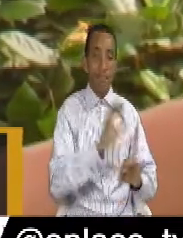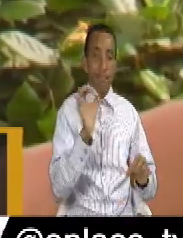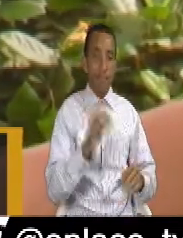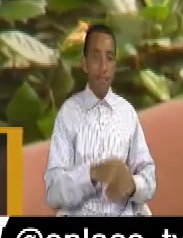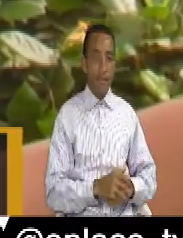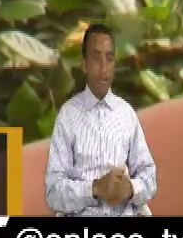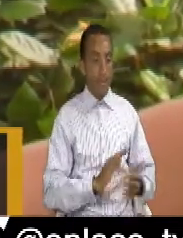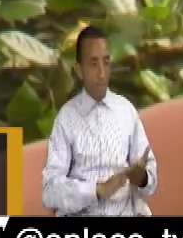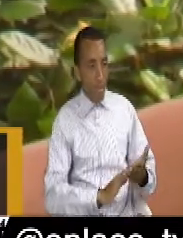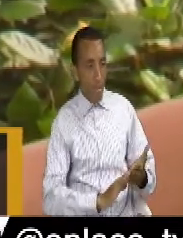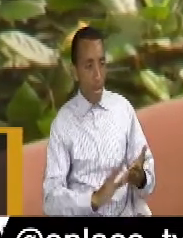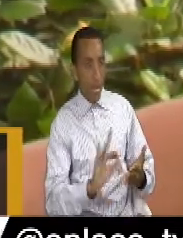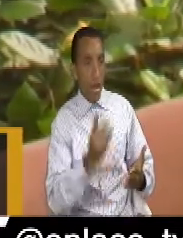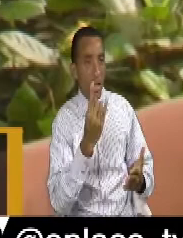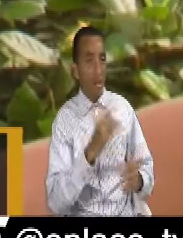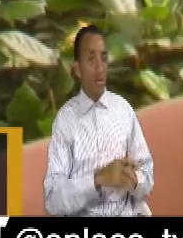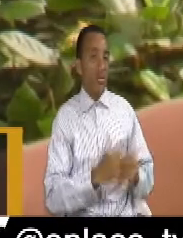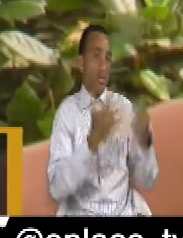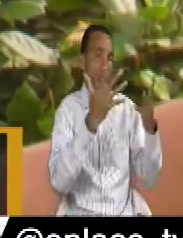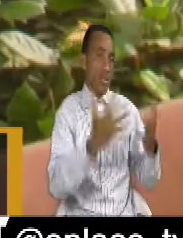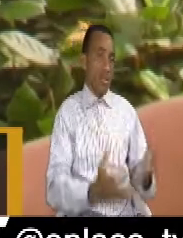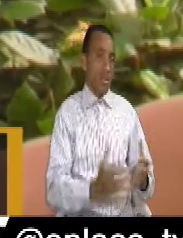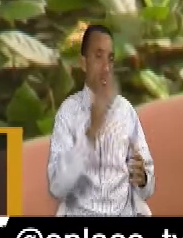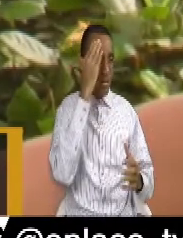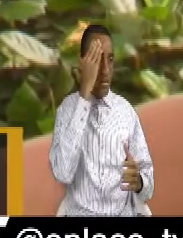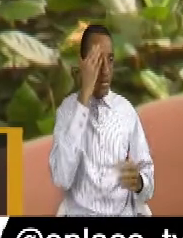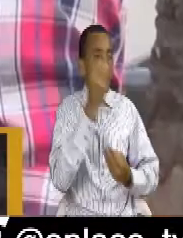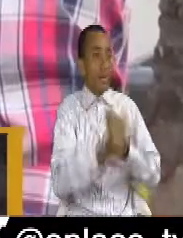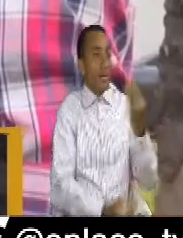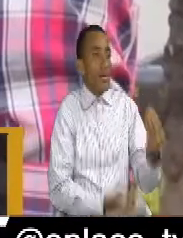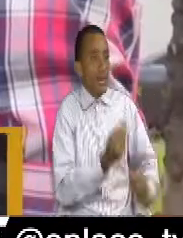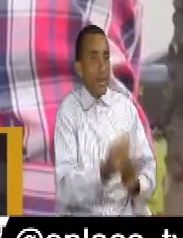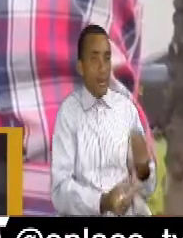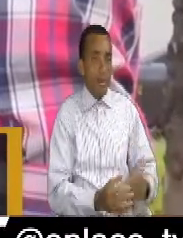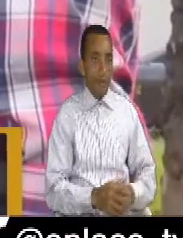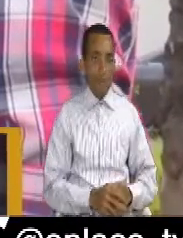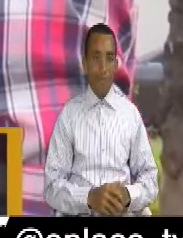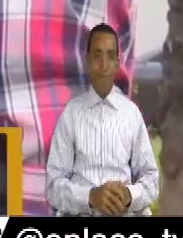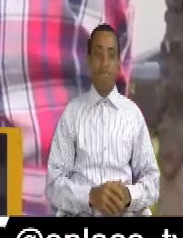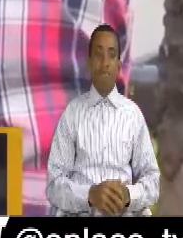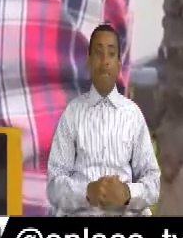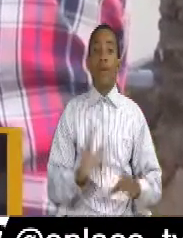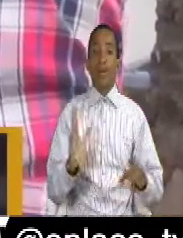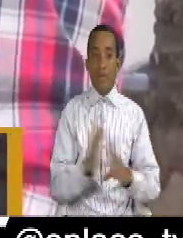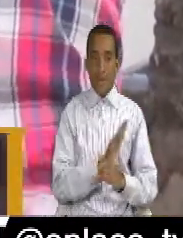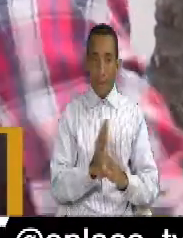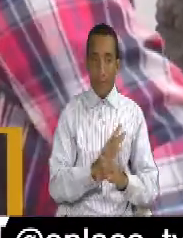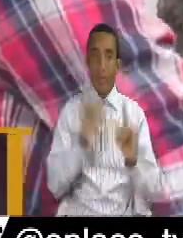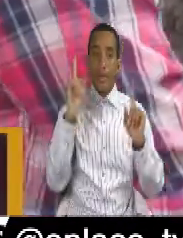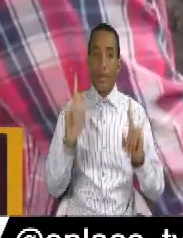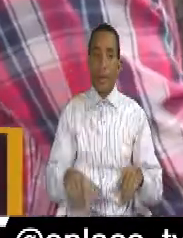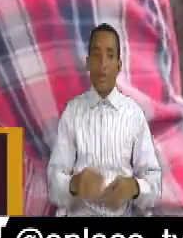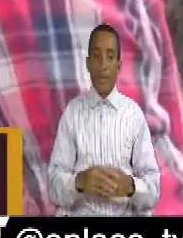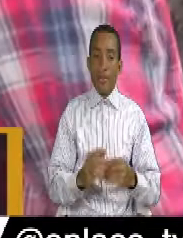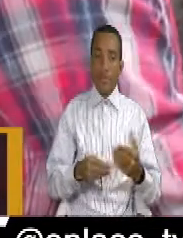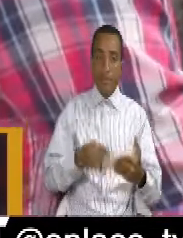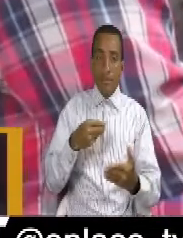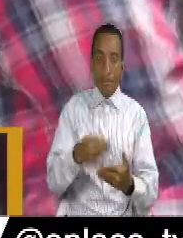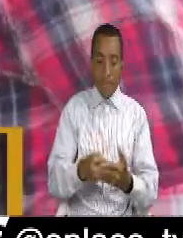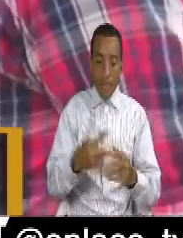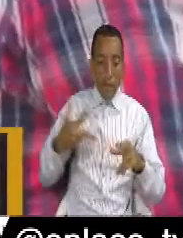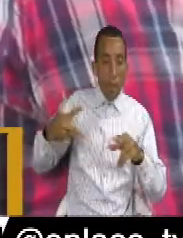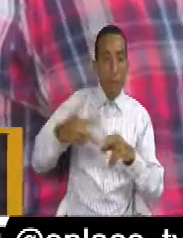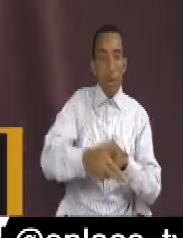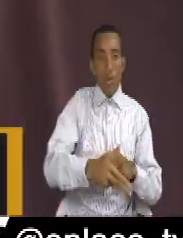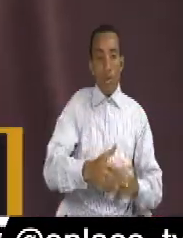tienen. Entonces quería saber qué vamos a hacer ahí. A este problema se suma el estado de cancelación de sus servicios médicos,